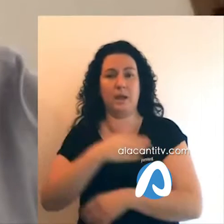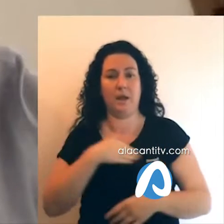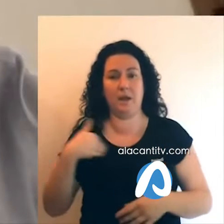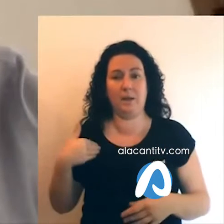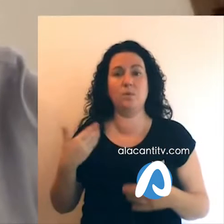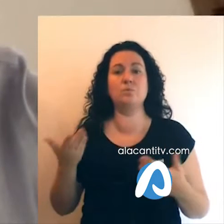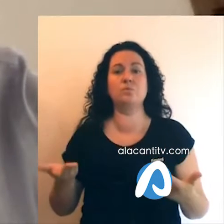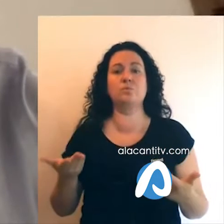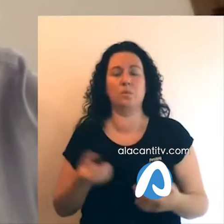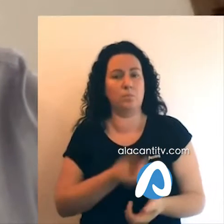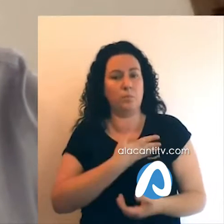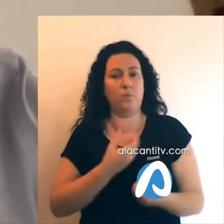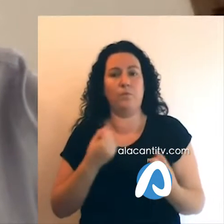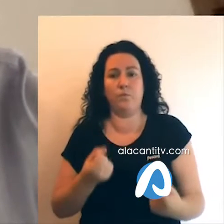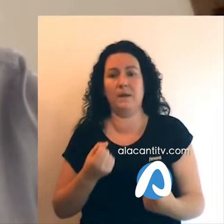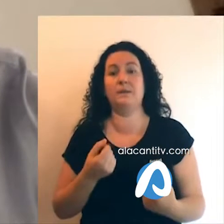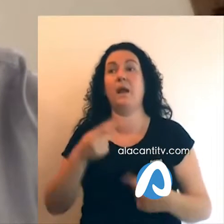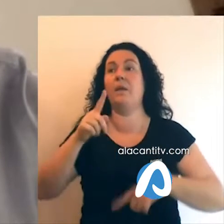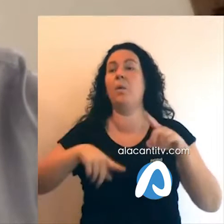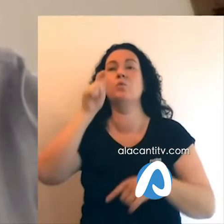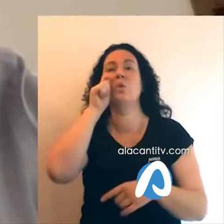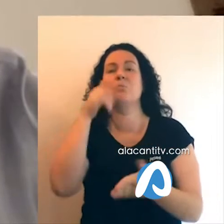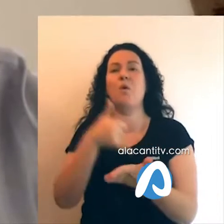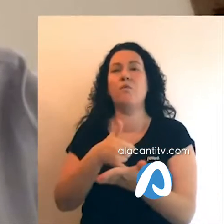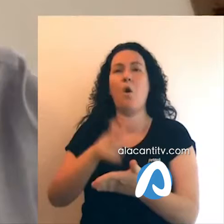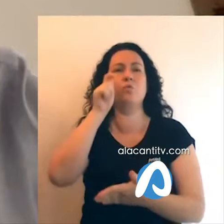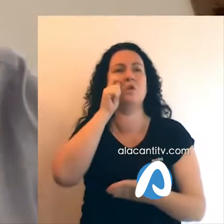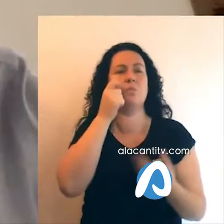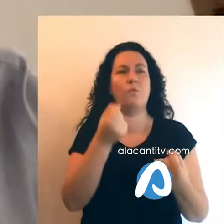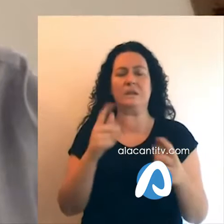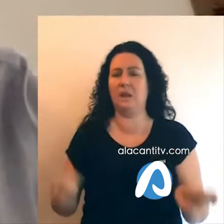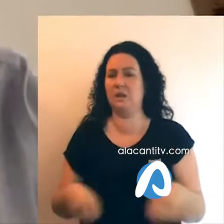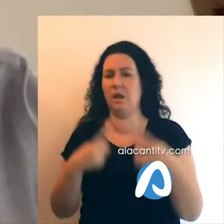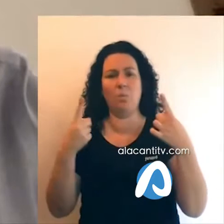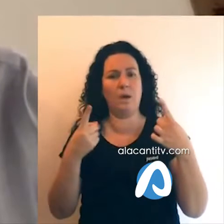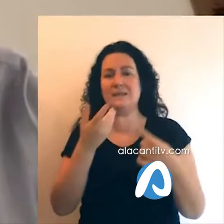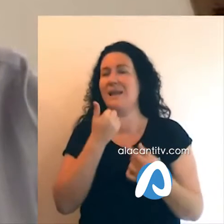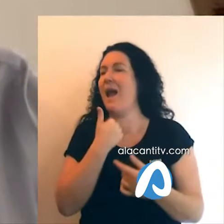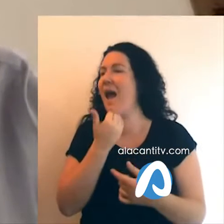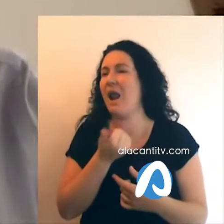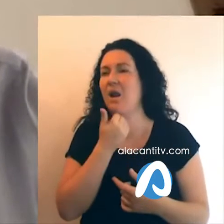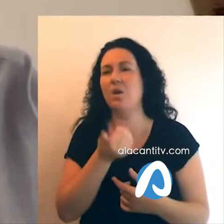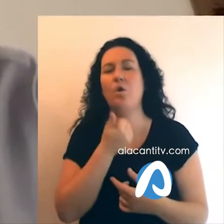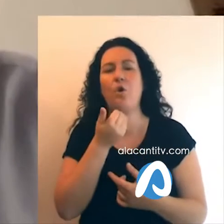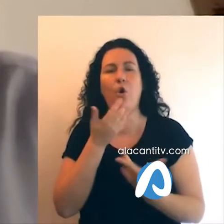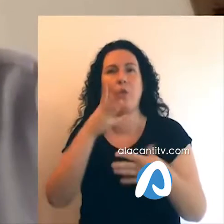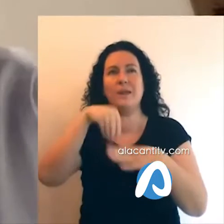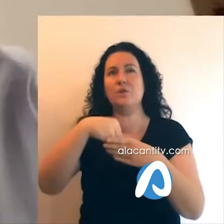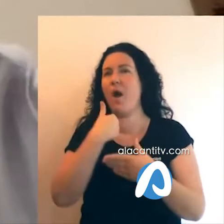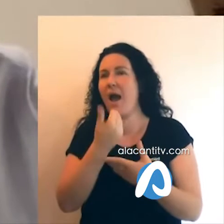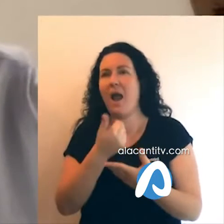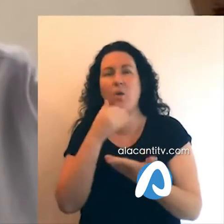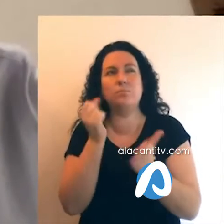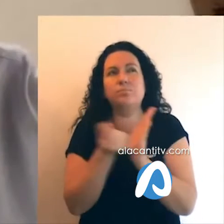independientemente de la carga turística que puedan tener, con que tenga una pequeña carga turística, una pequeña referencia turística, obviamente,